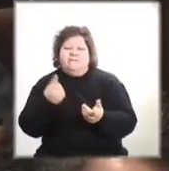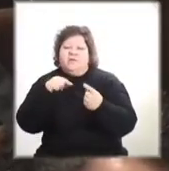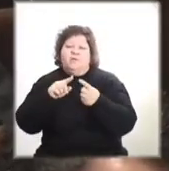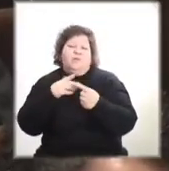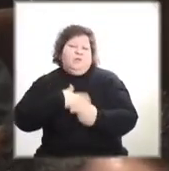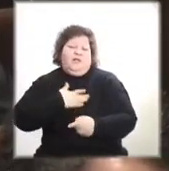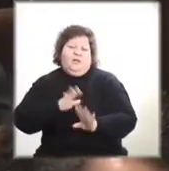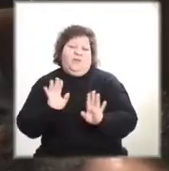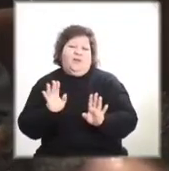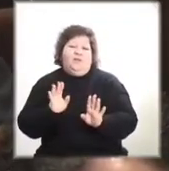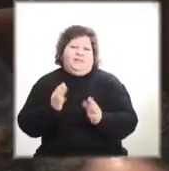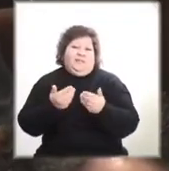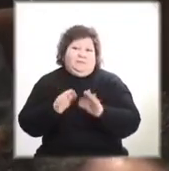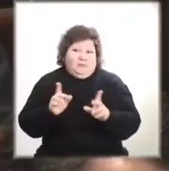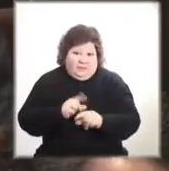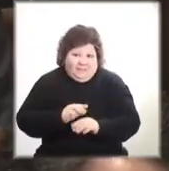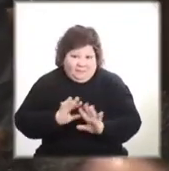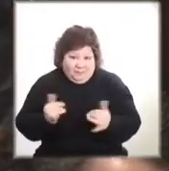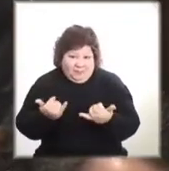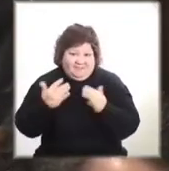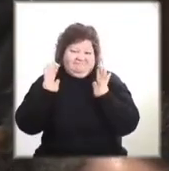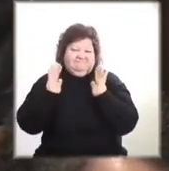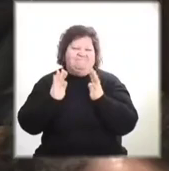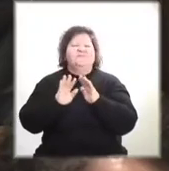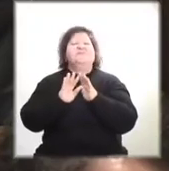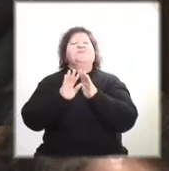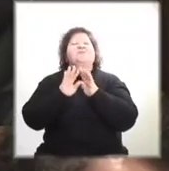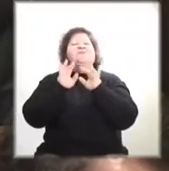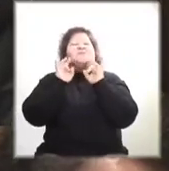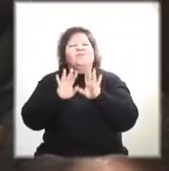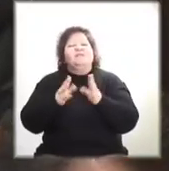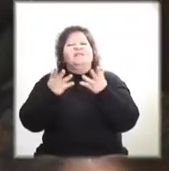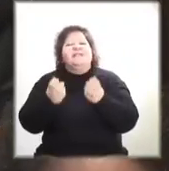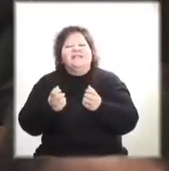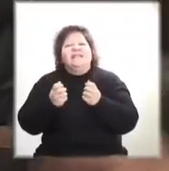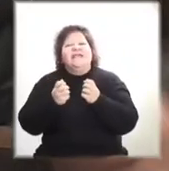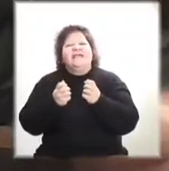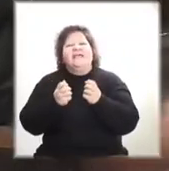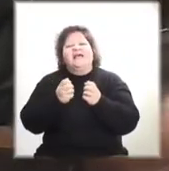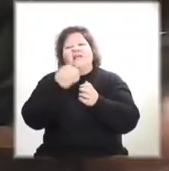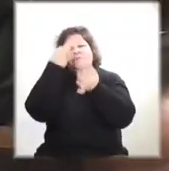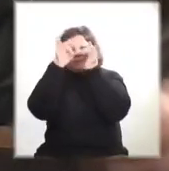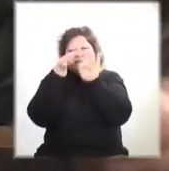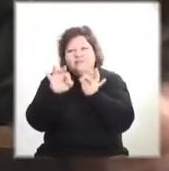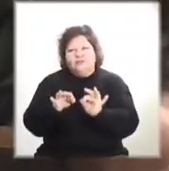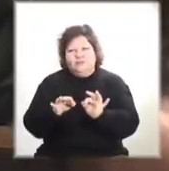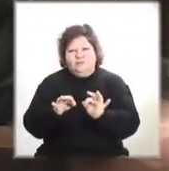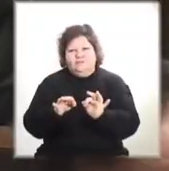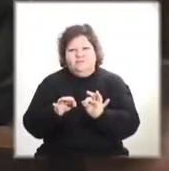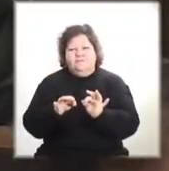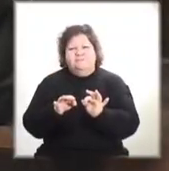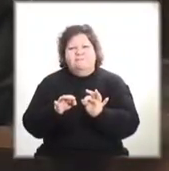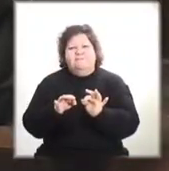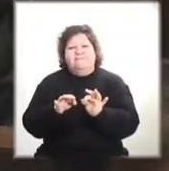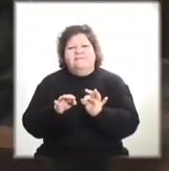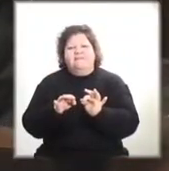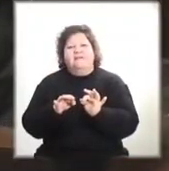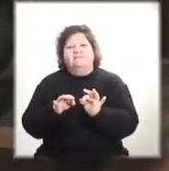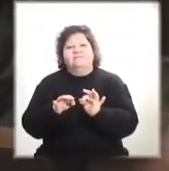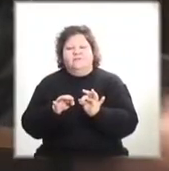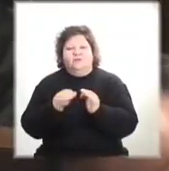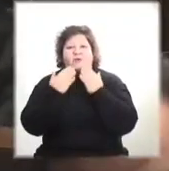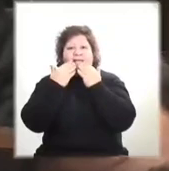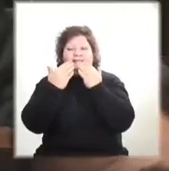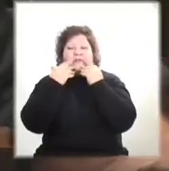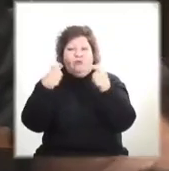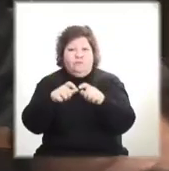me pareció algo igual, empezó y se terminó. Pero yo quería dejar alguna precisión. Primero agradezco el trabajo